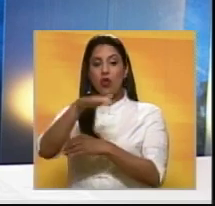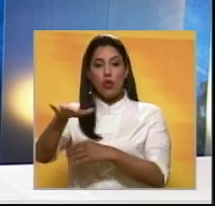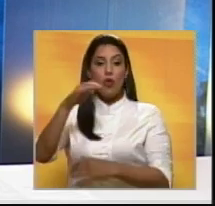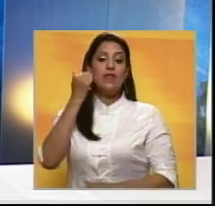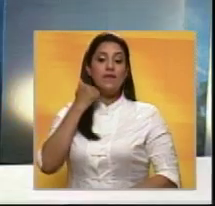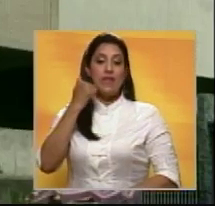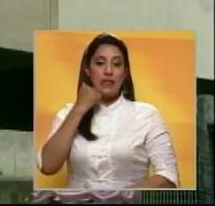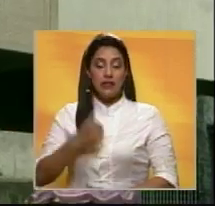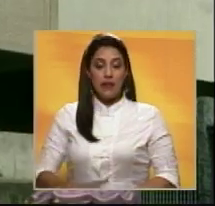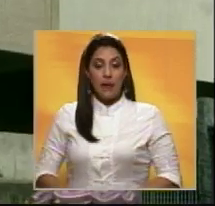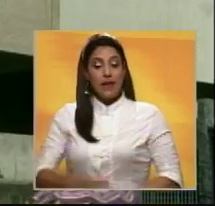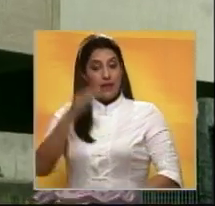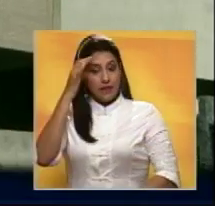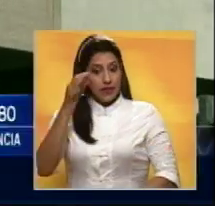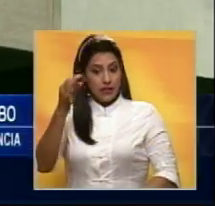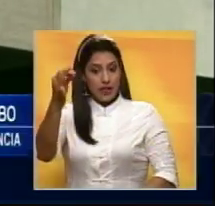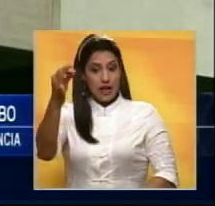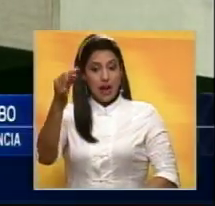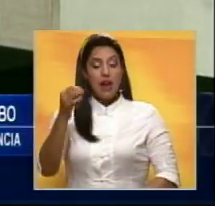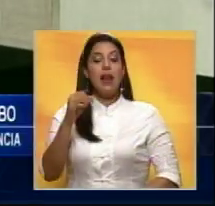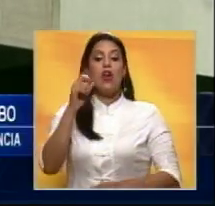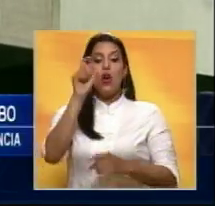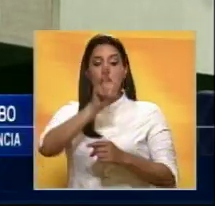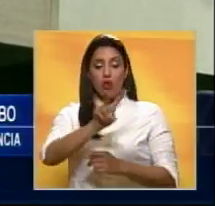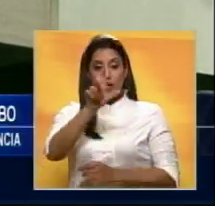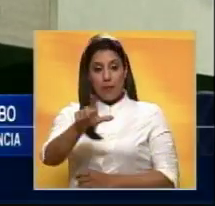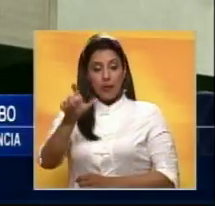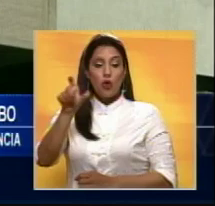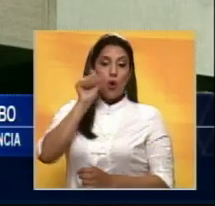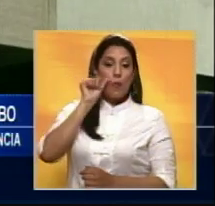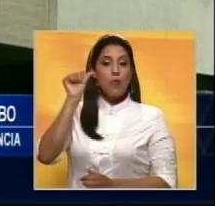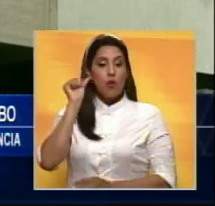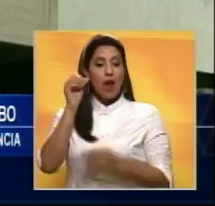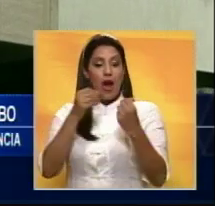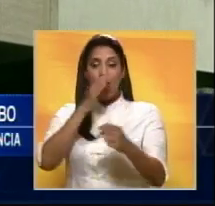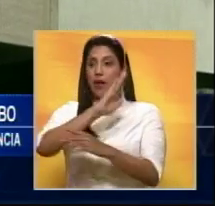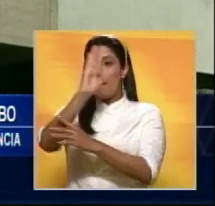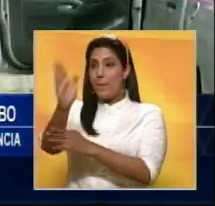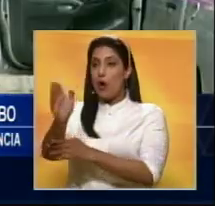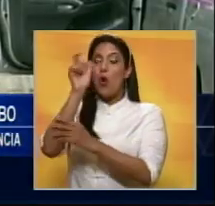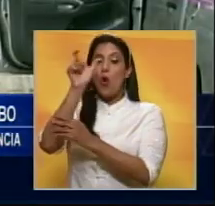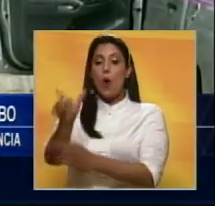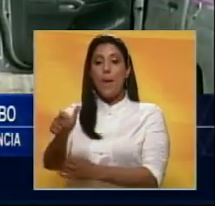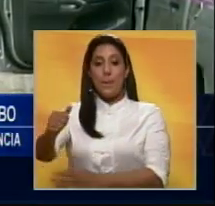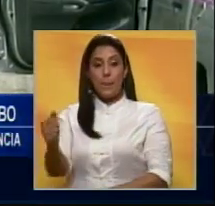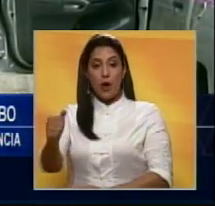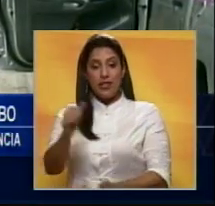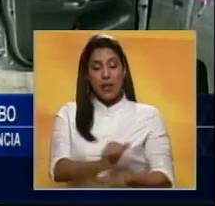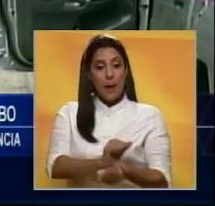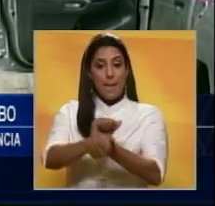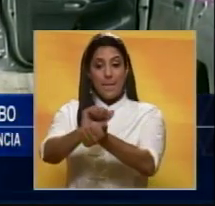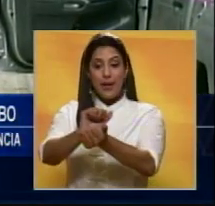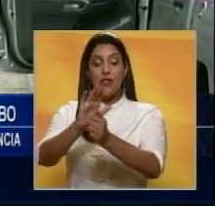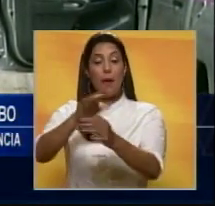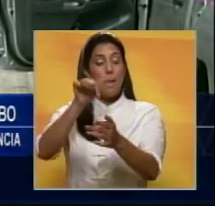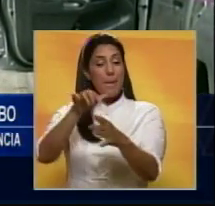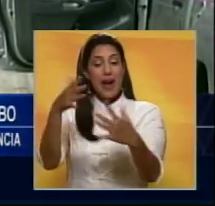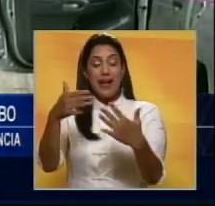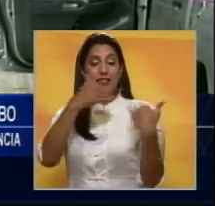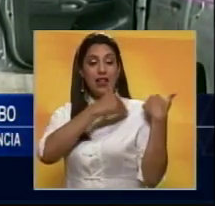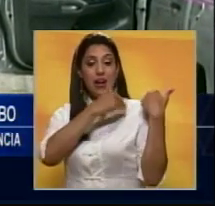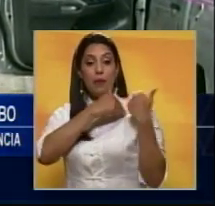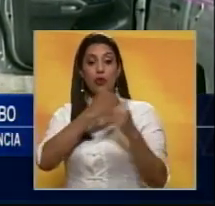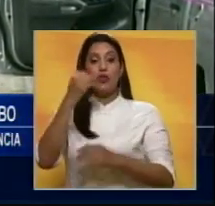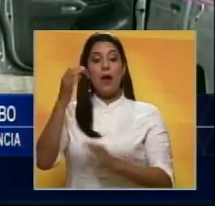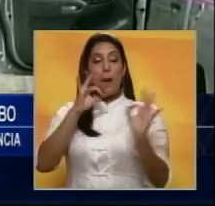en Valencia. Los fiscales Ani Camejo y Joana Moreno imputarán al funcionario Gerson Alberto Quintero por la presunta